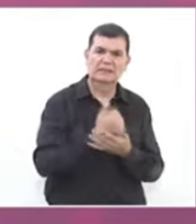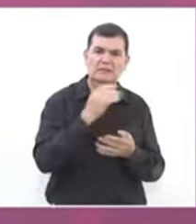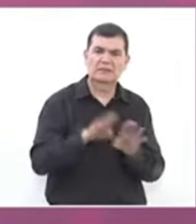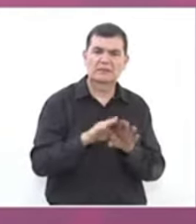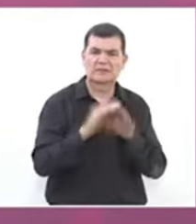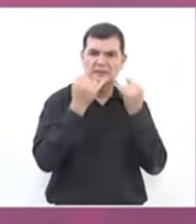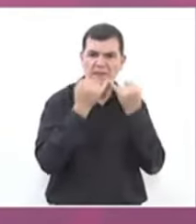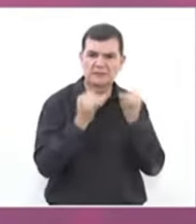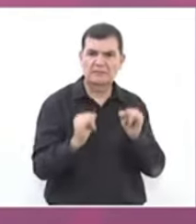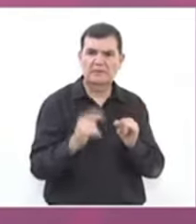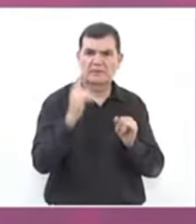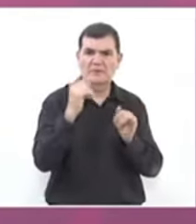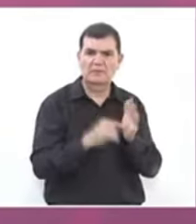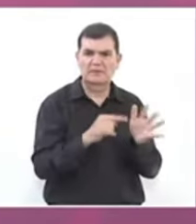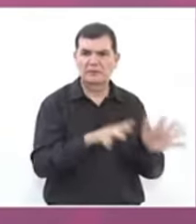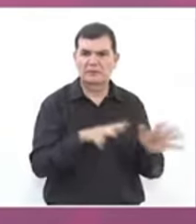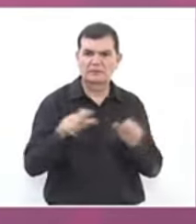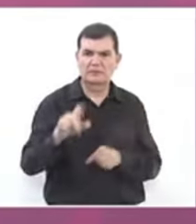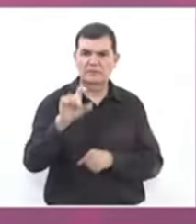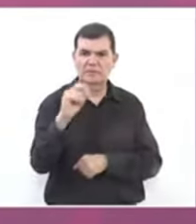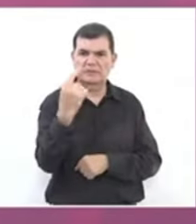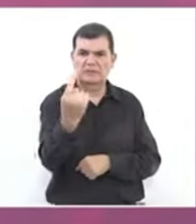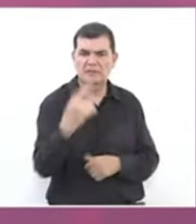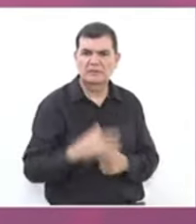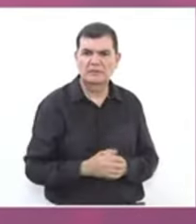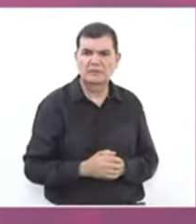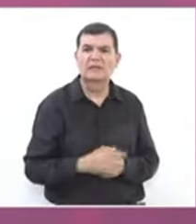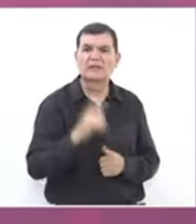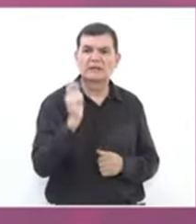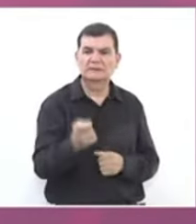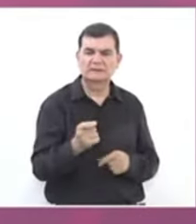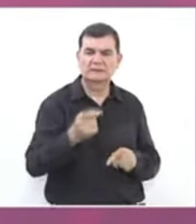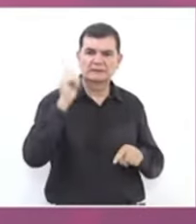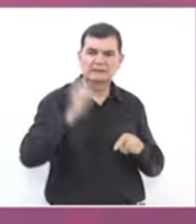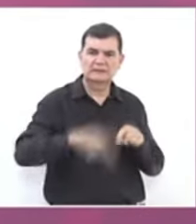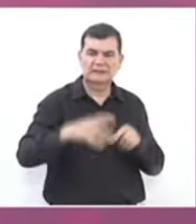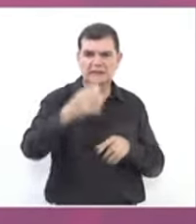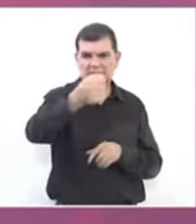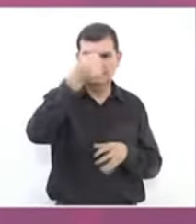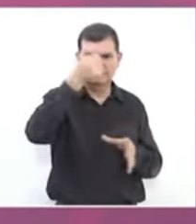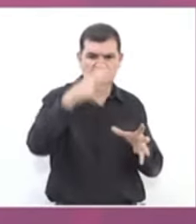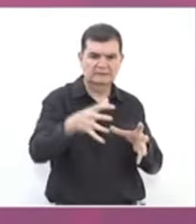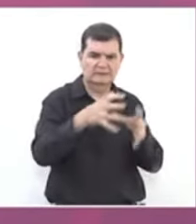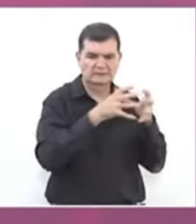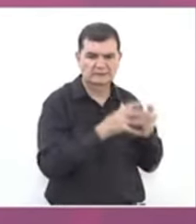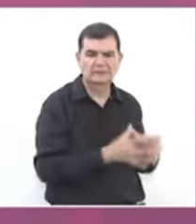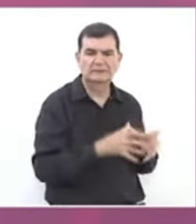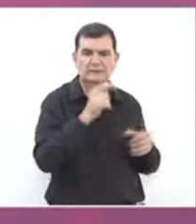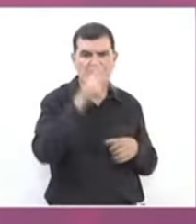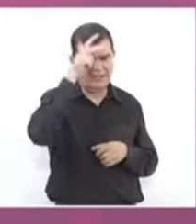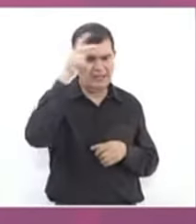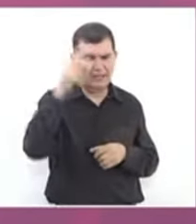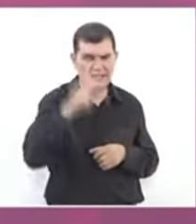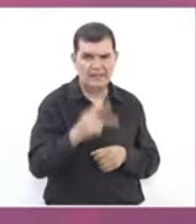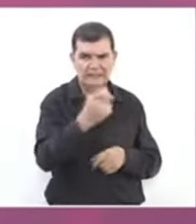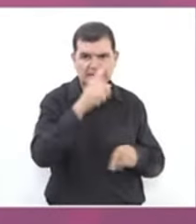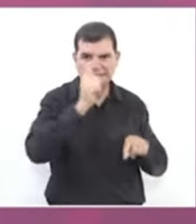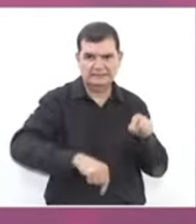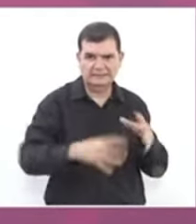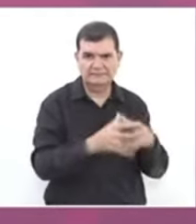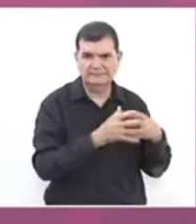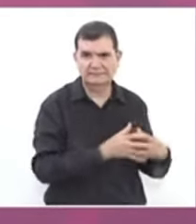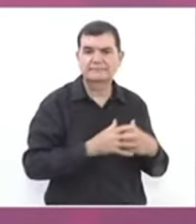independencia en 1821 que se quita la cabeza de el cura